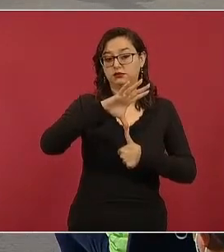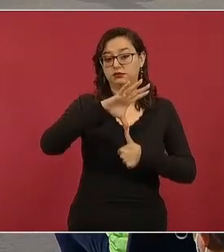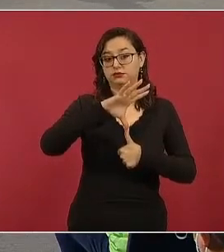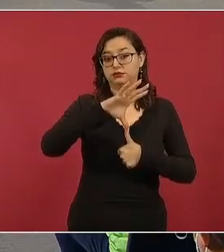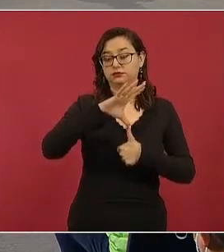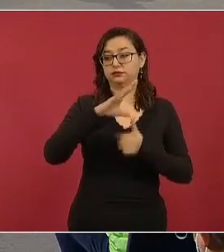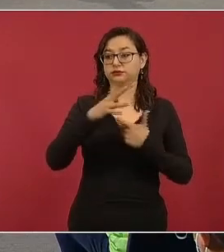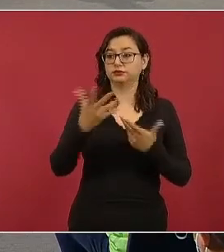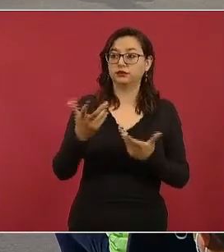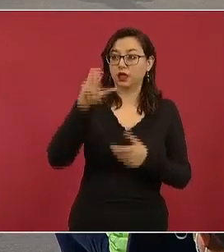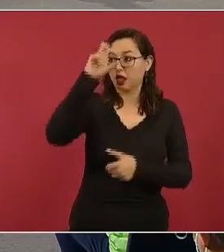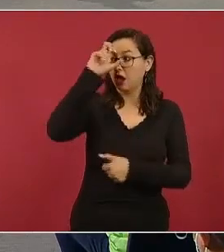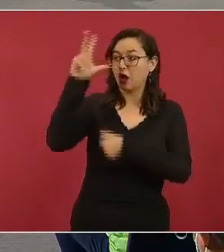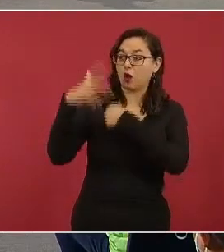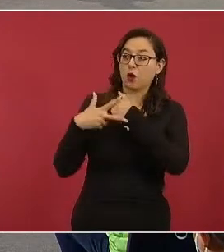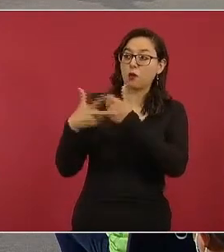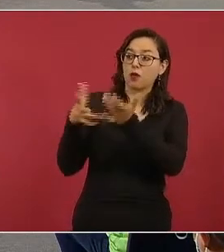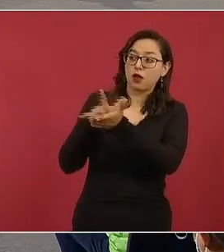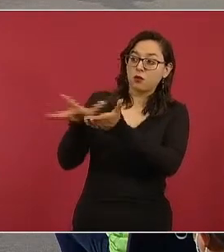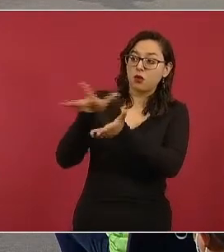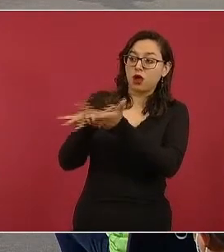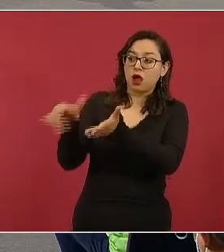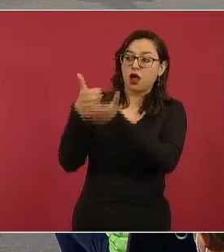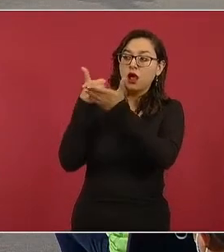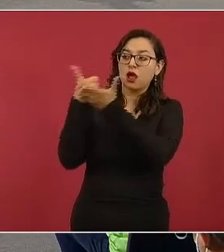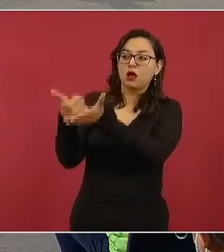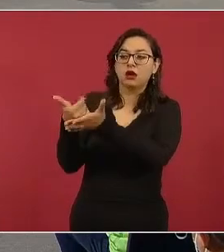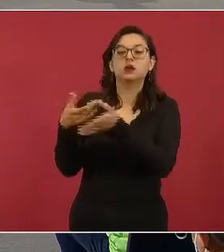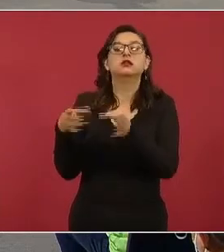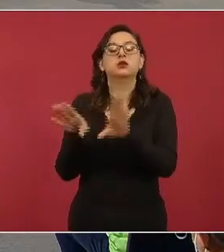a los países europeos